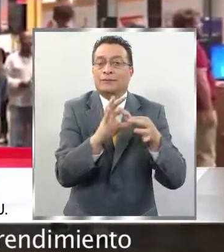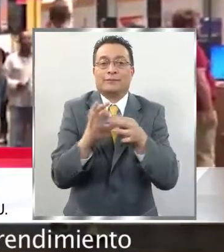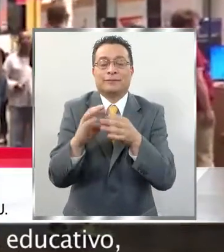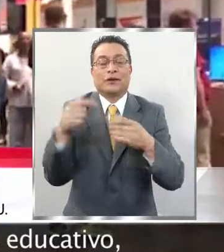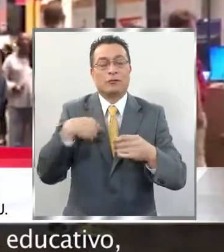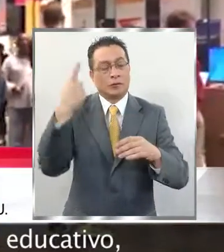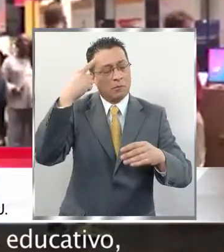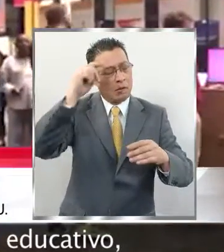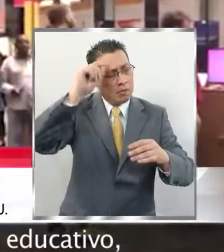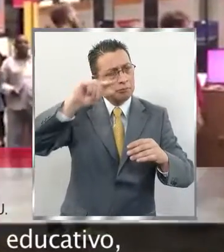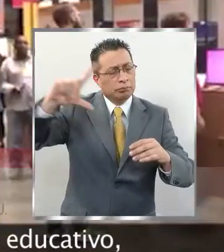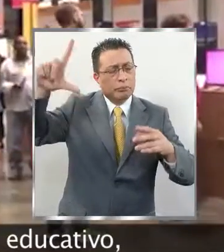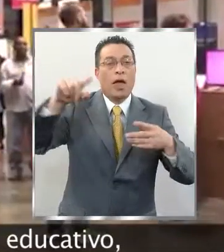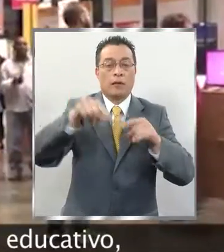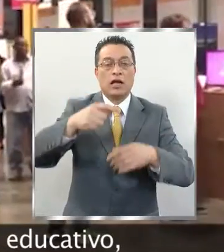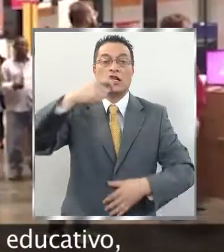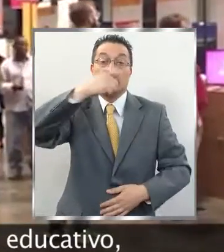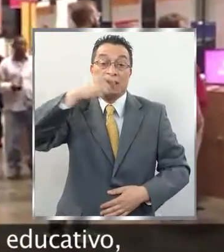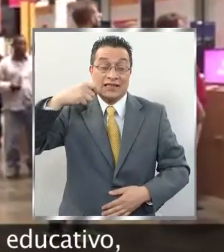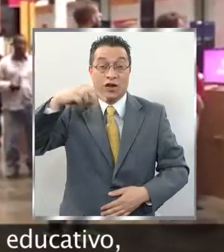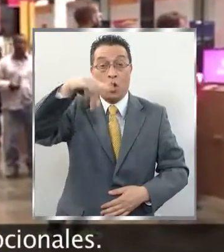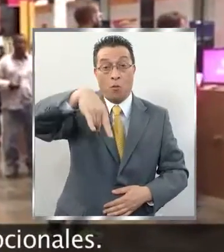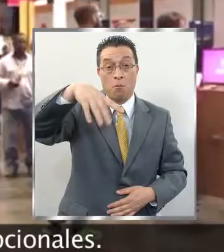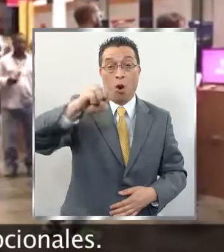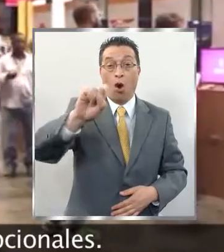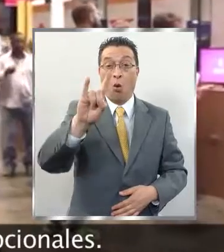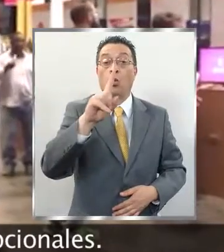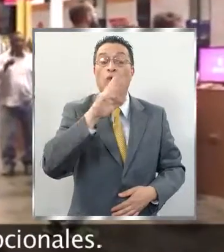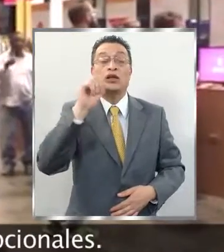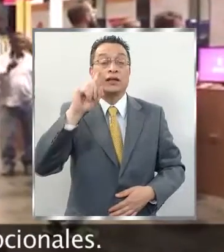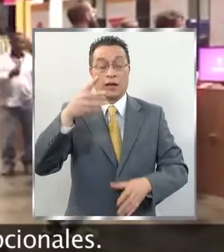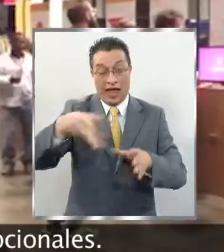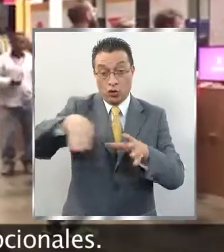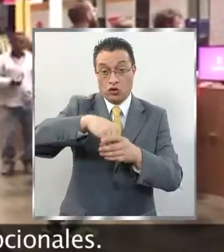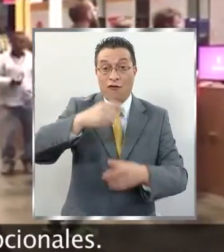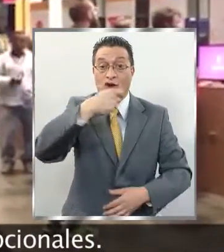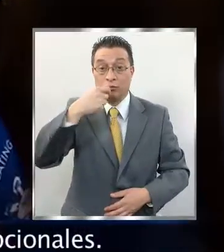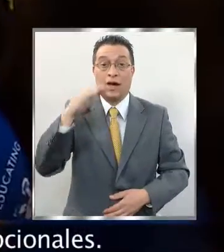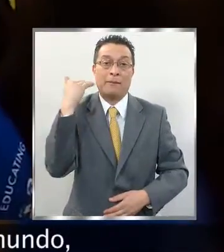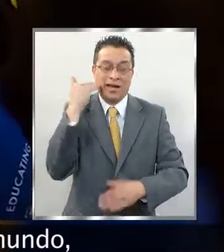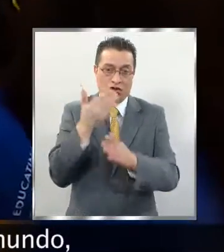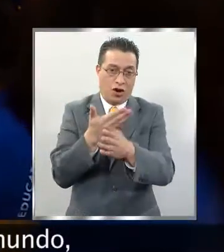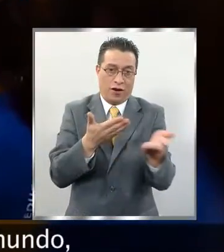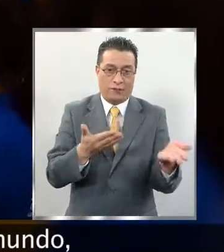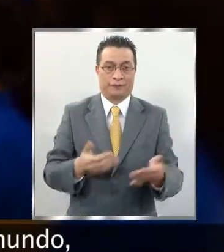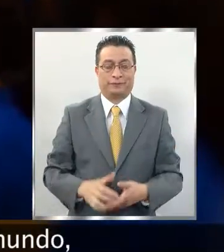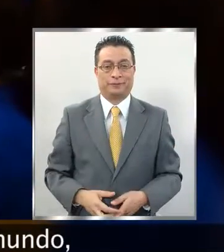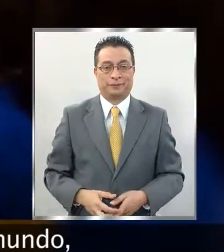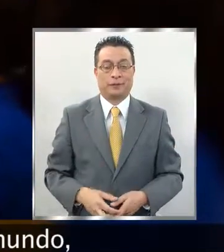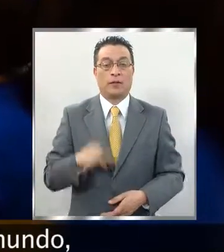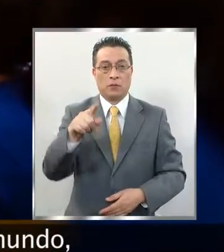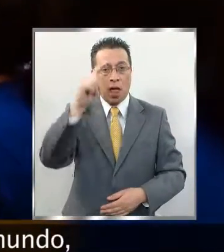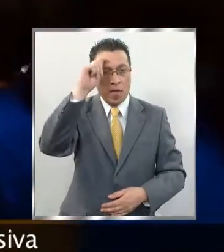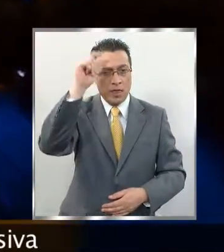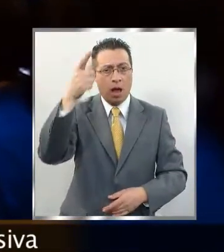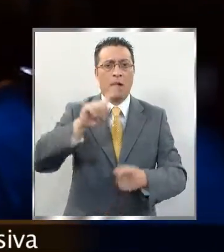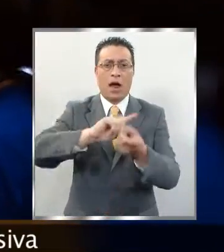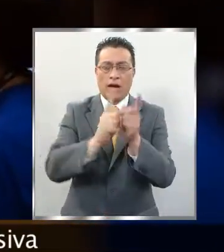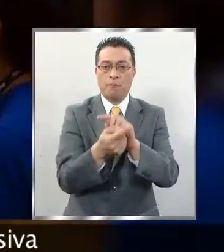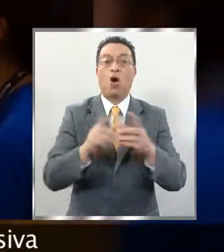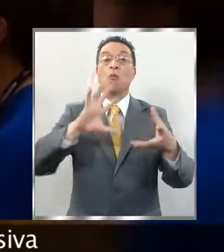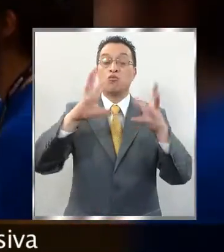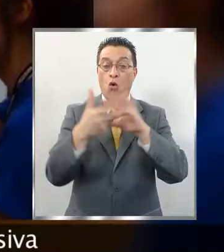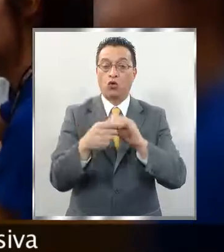emprendimiento Mouti en cepillo de dientes educativo inclusivo para niños excepcionales. Ideas para cambiar el mundo. Una